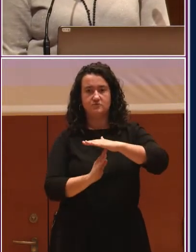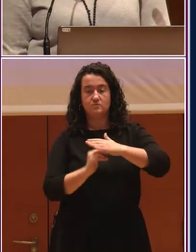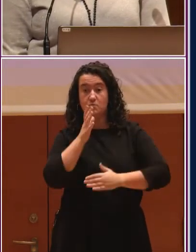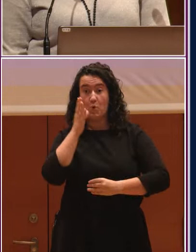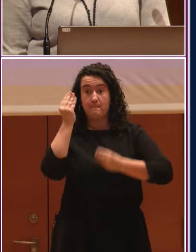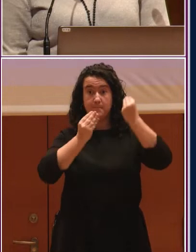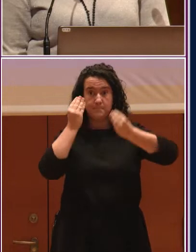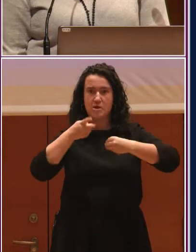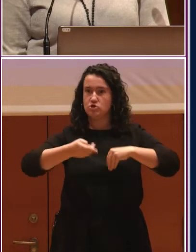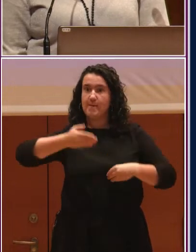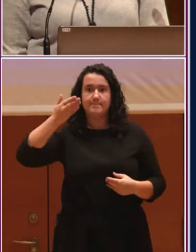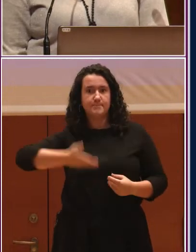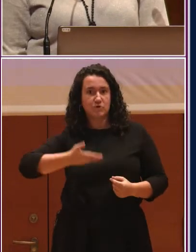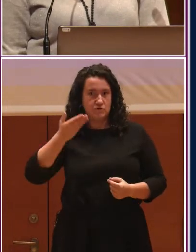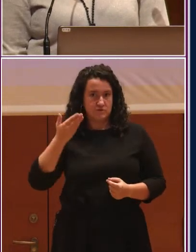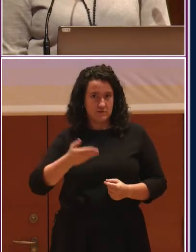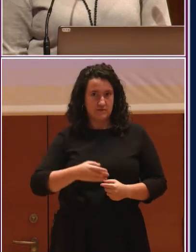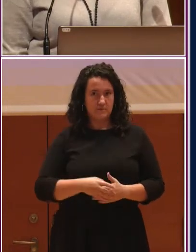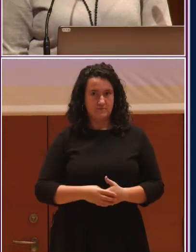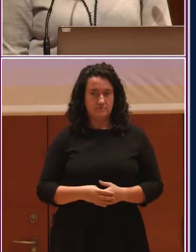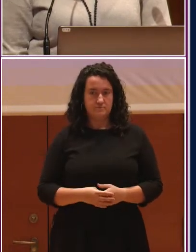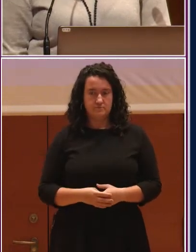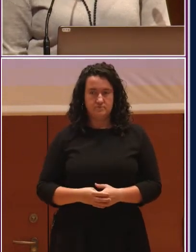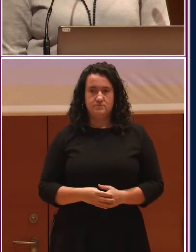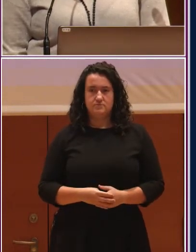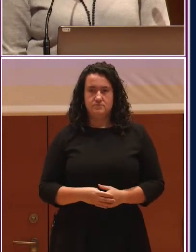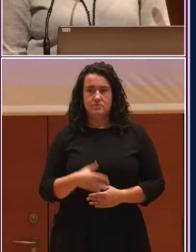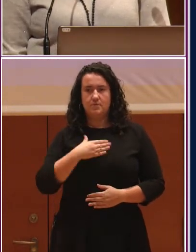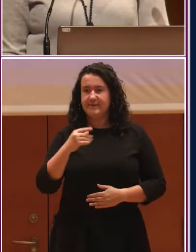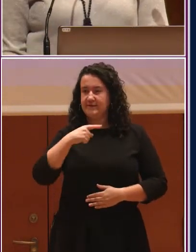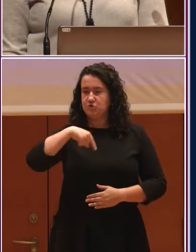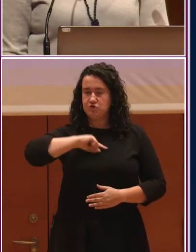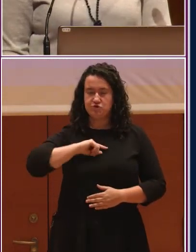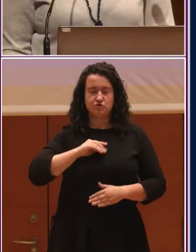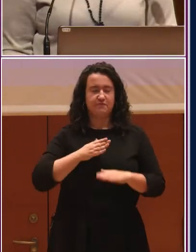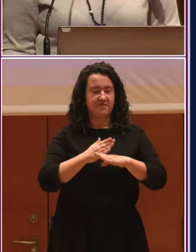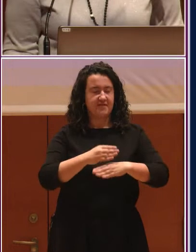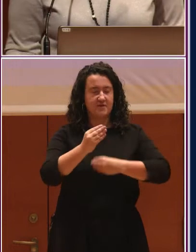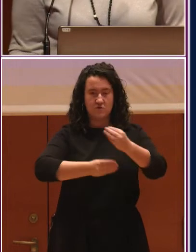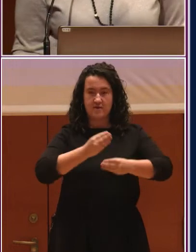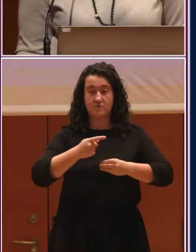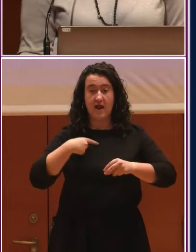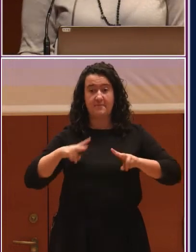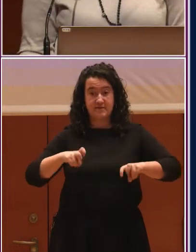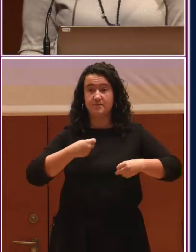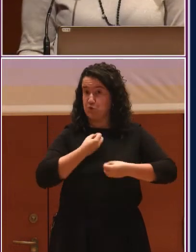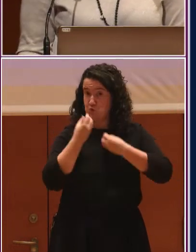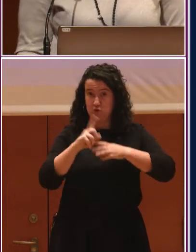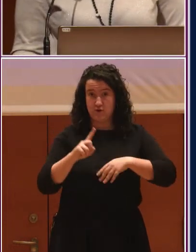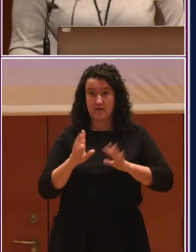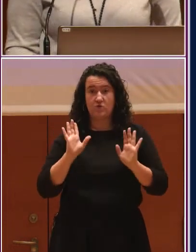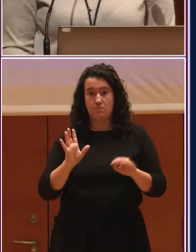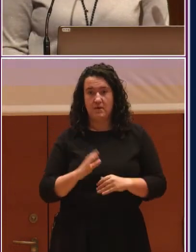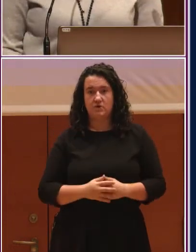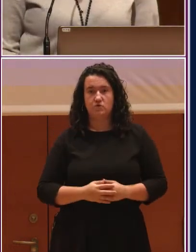jornadas de sensibilización para hombres mayores y quisiera decir algo respecto porque creo que de verdad este es un tema muy